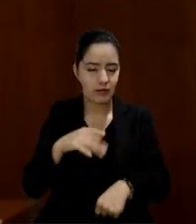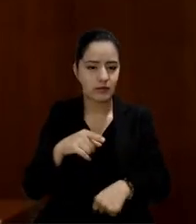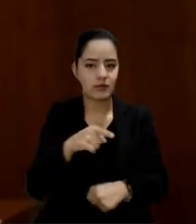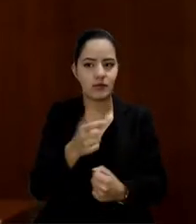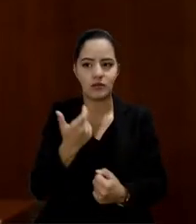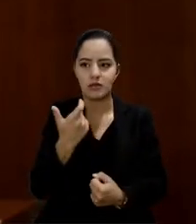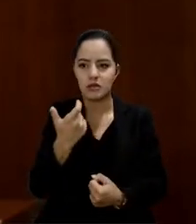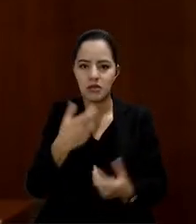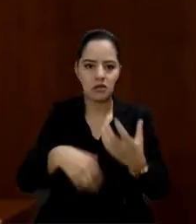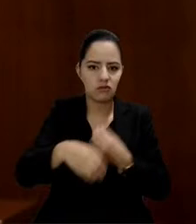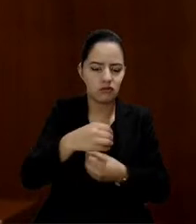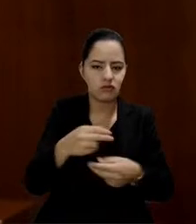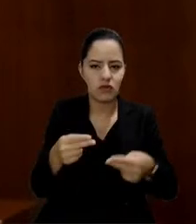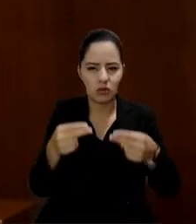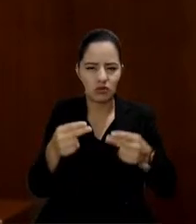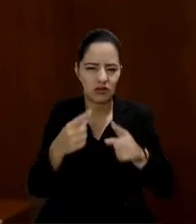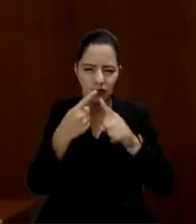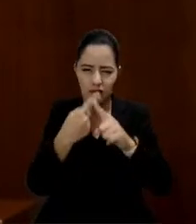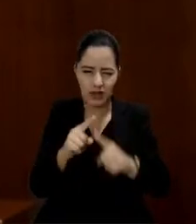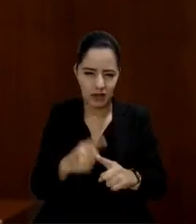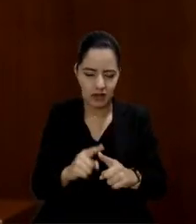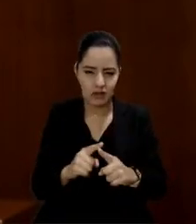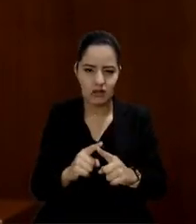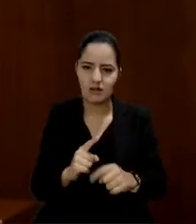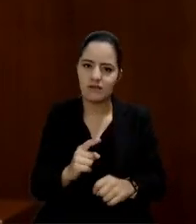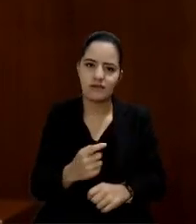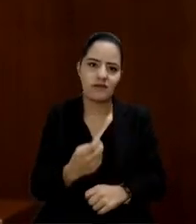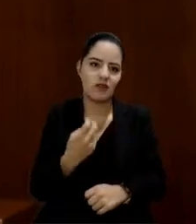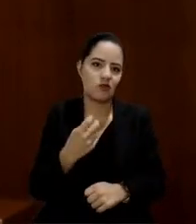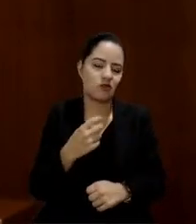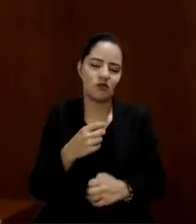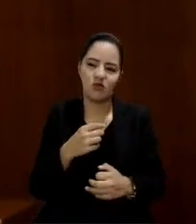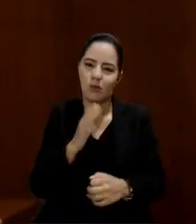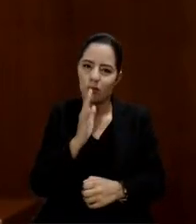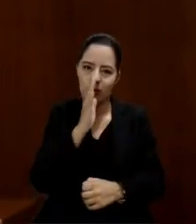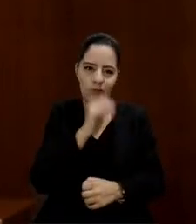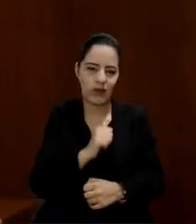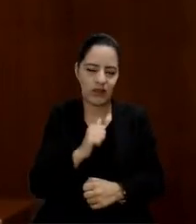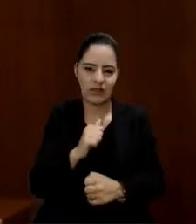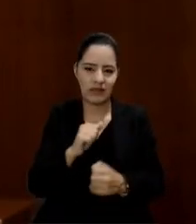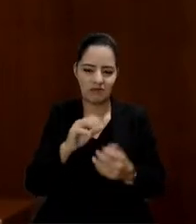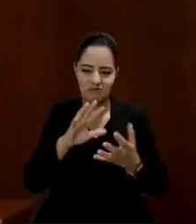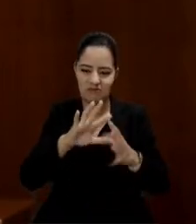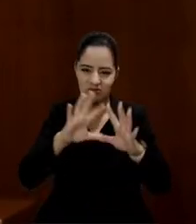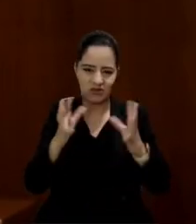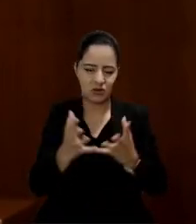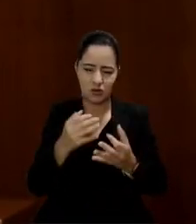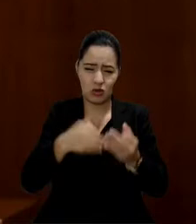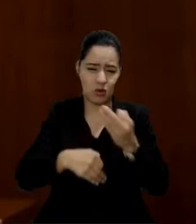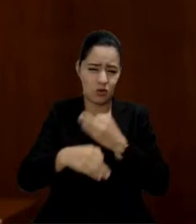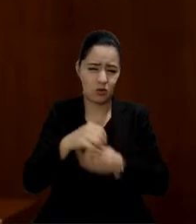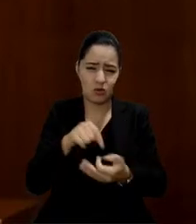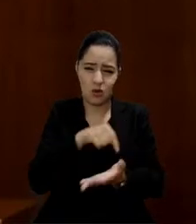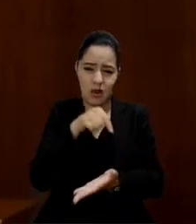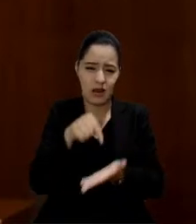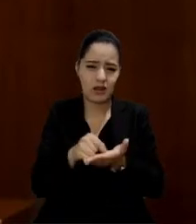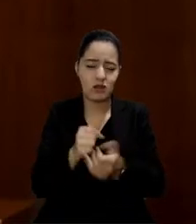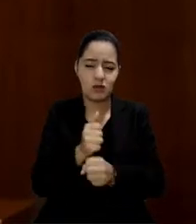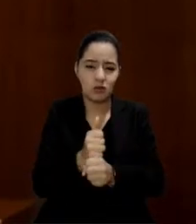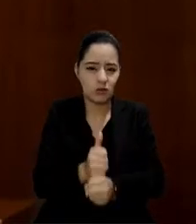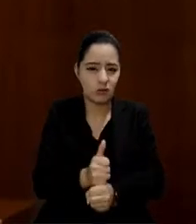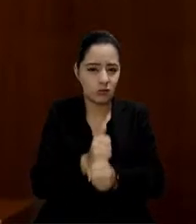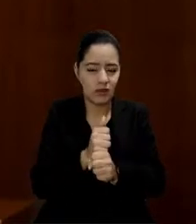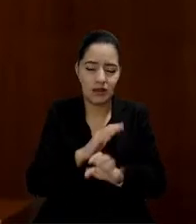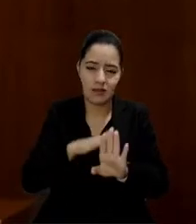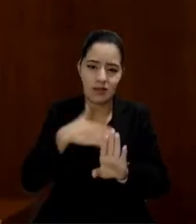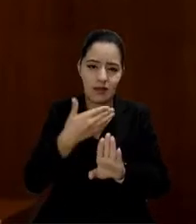y ambientales perjudicarán seriamente a todas las regiones del mundo. Pese a ello, podemos establecer que México cuenta